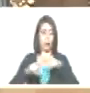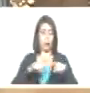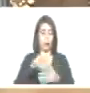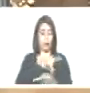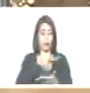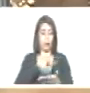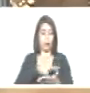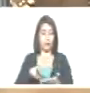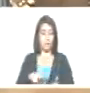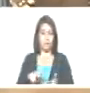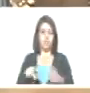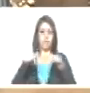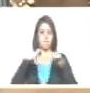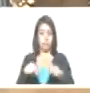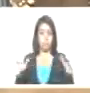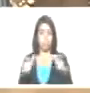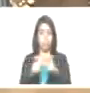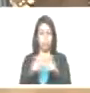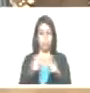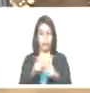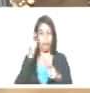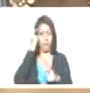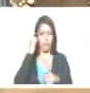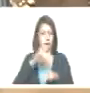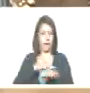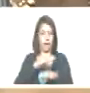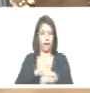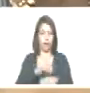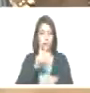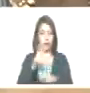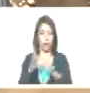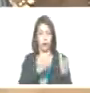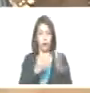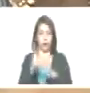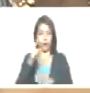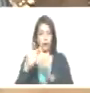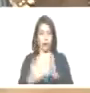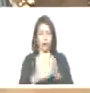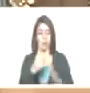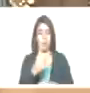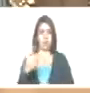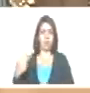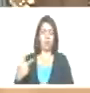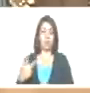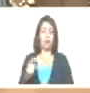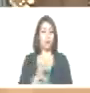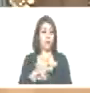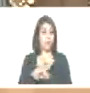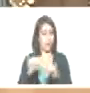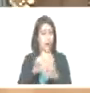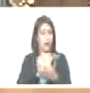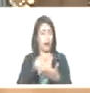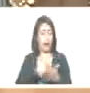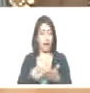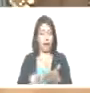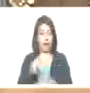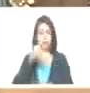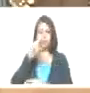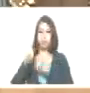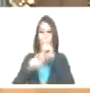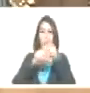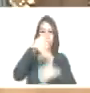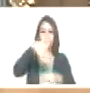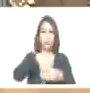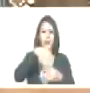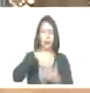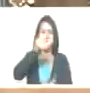acta de la sesión ordinaria del día jueves 2 de marzo de 2023. Una vez leída y sometida a votación, resultó